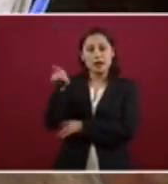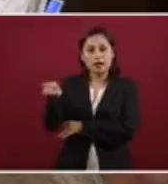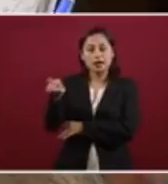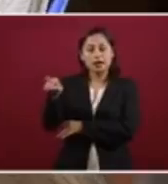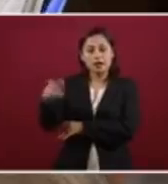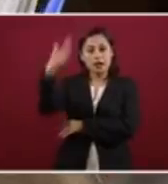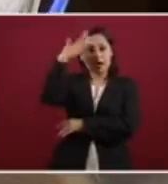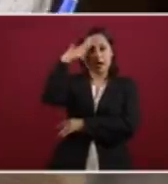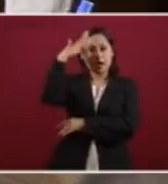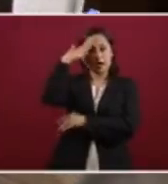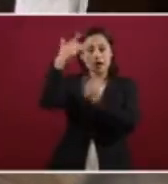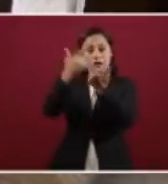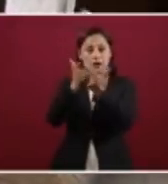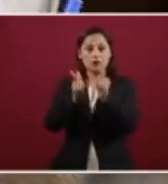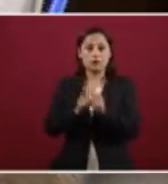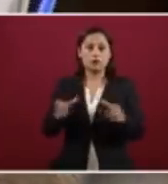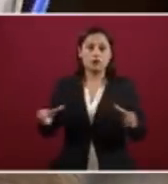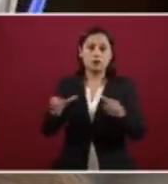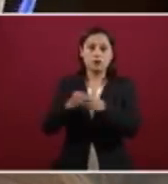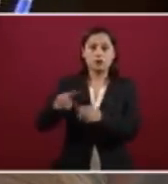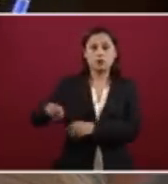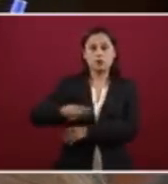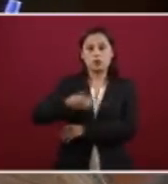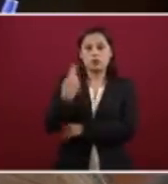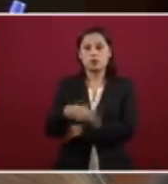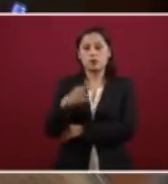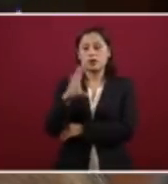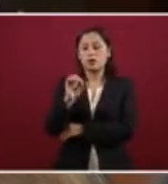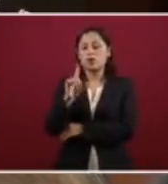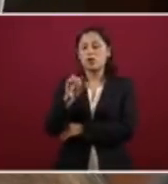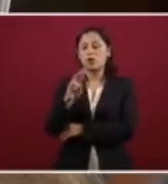llaman Columna Armada Pedro J. Méndez.